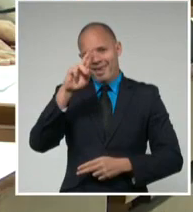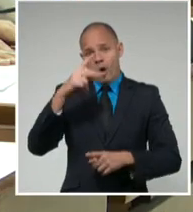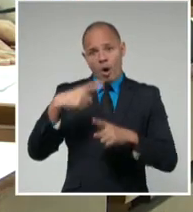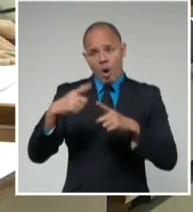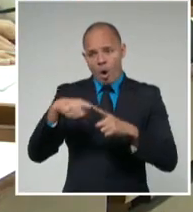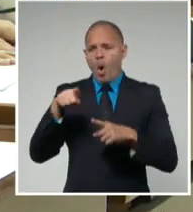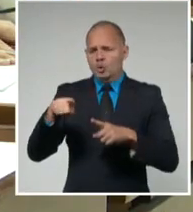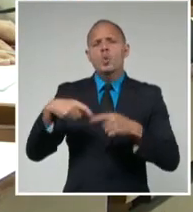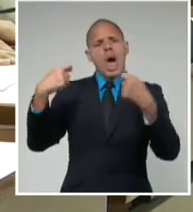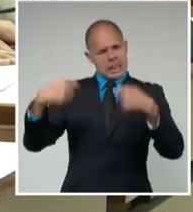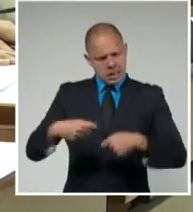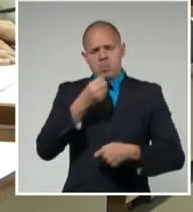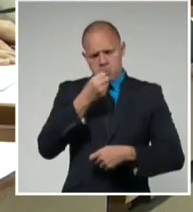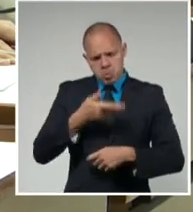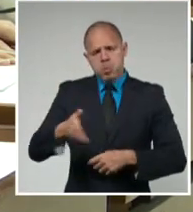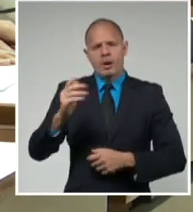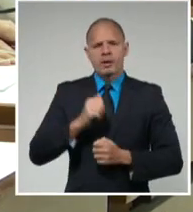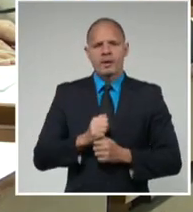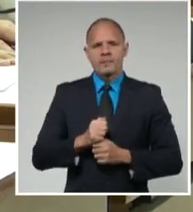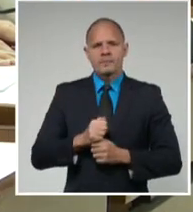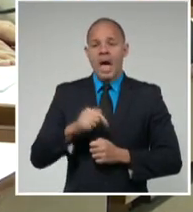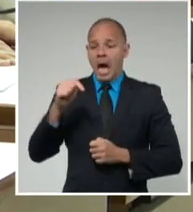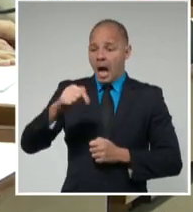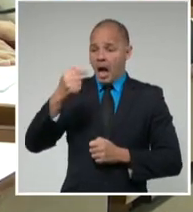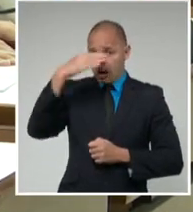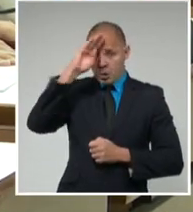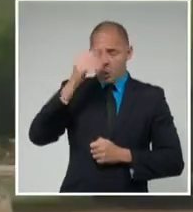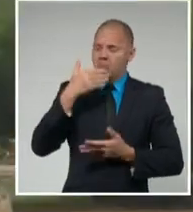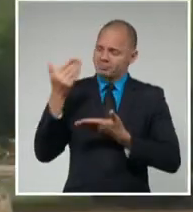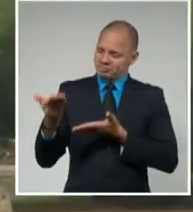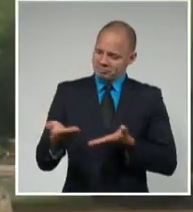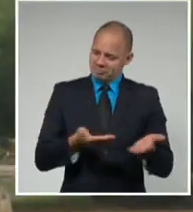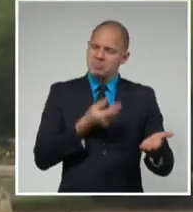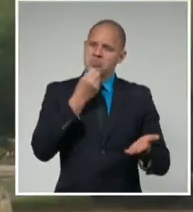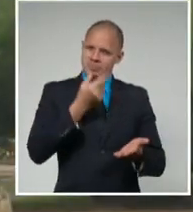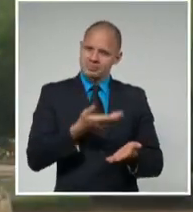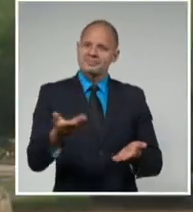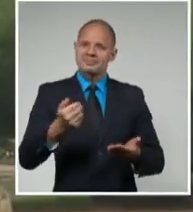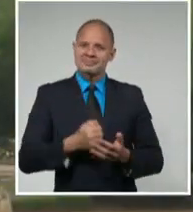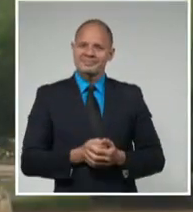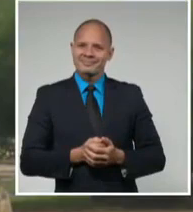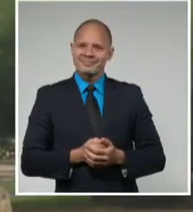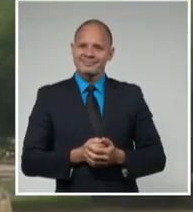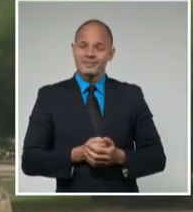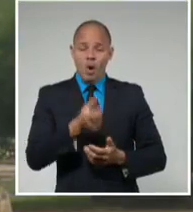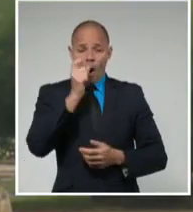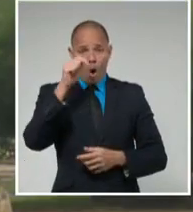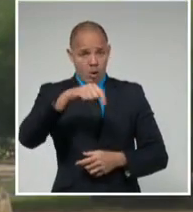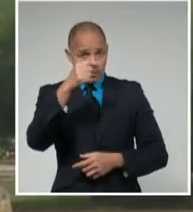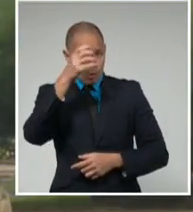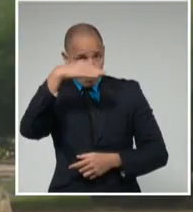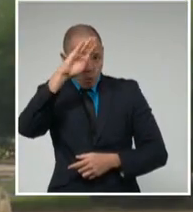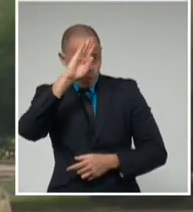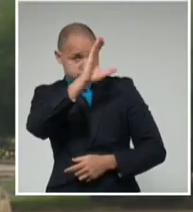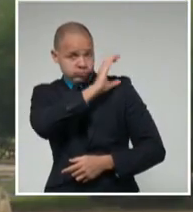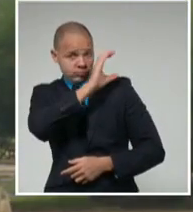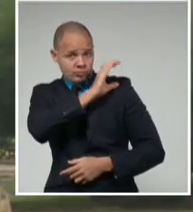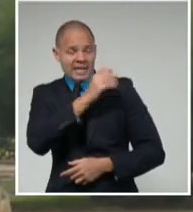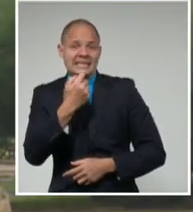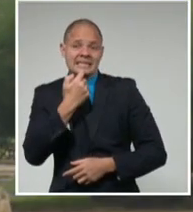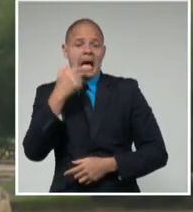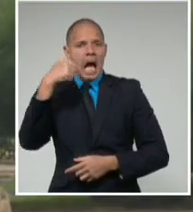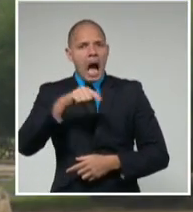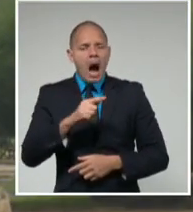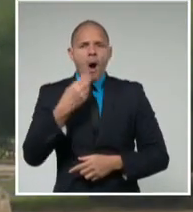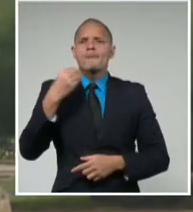siempre, especialmente bienvenido en nuestra patria. El canciller cubano declaró que esta es una oportunidad para ampliar